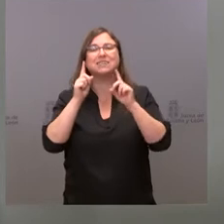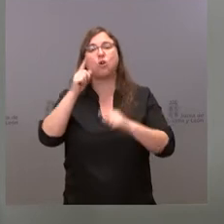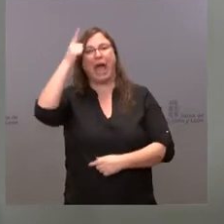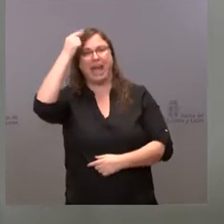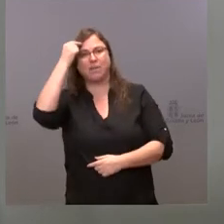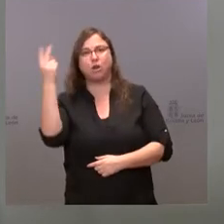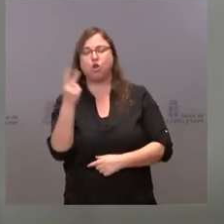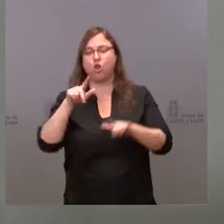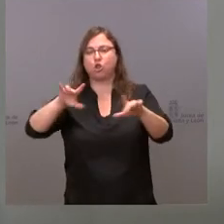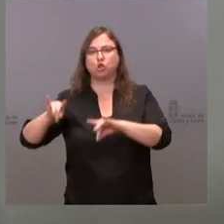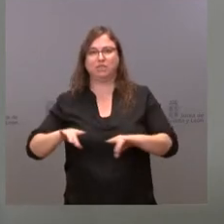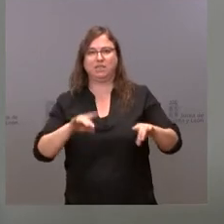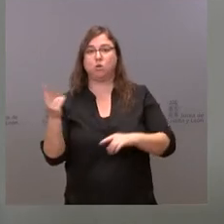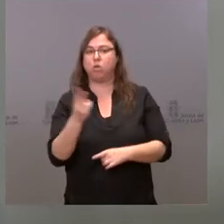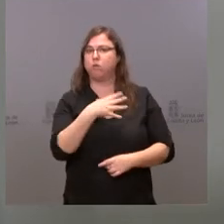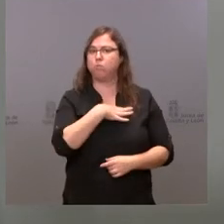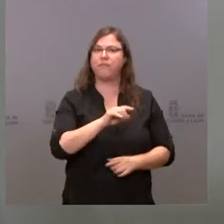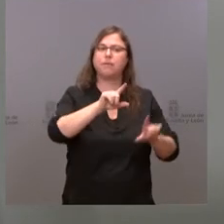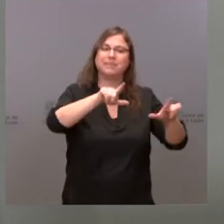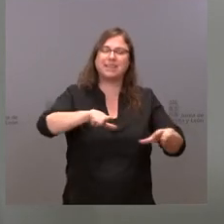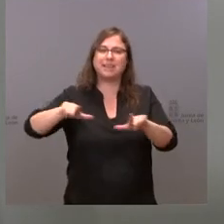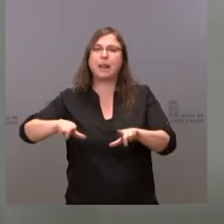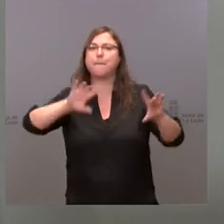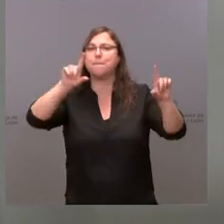el caso de esta ciudad abulense